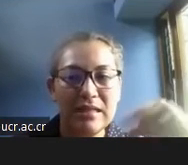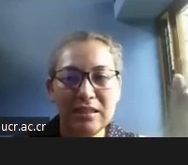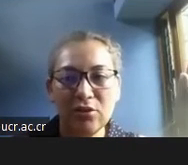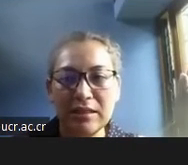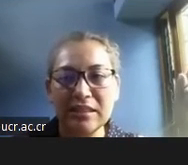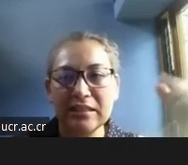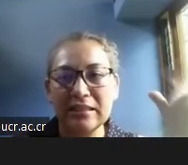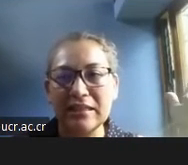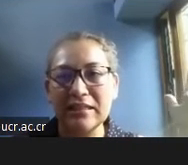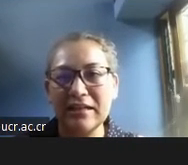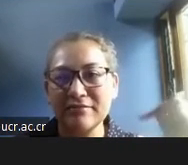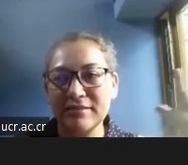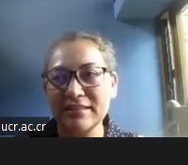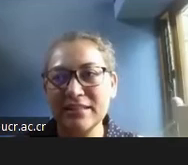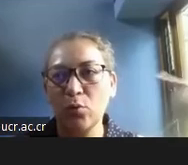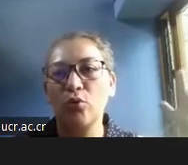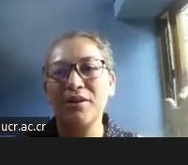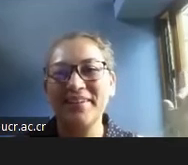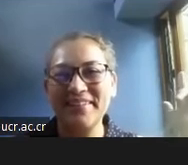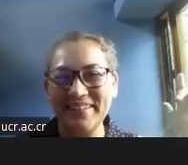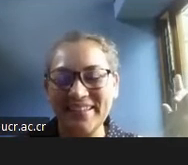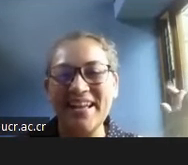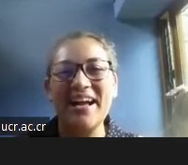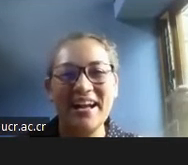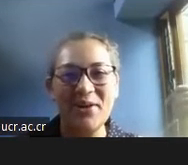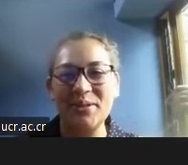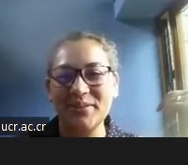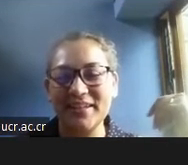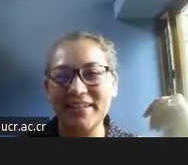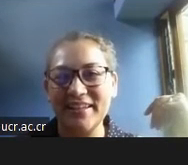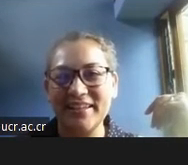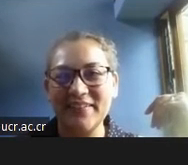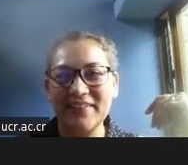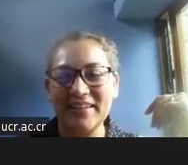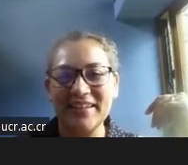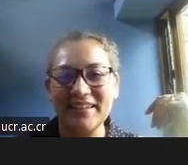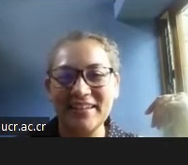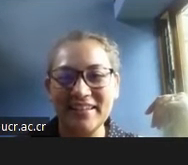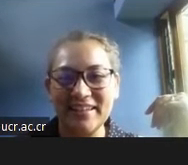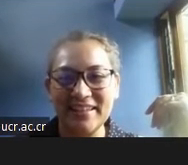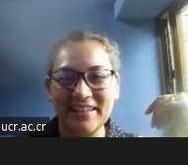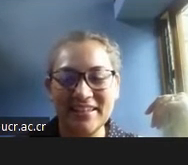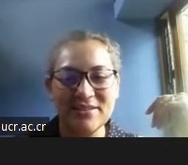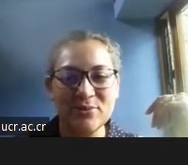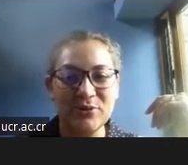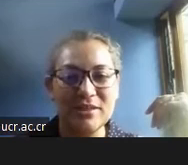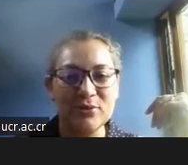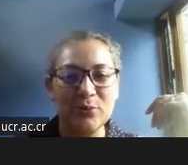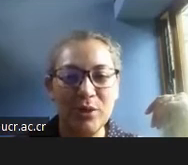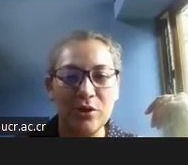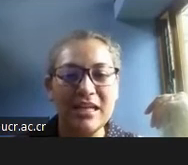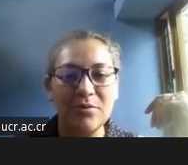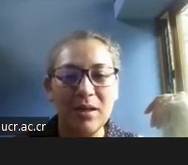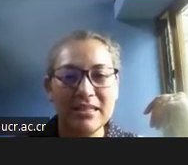Porque a mí me sale ya con el check de que ya se llevó. Sí, yo ya la descargué. Sí, ah, bueno, ver. Ok. Sí, descargó. Listo,